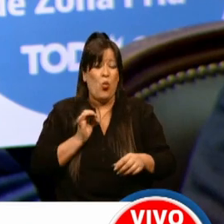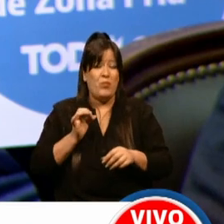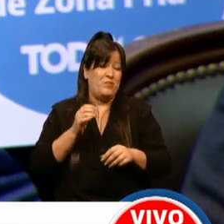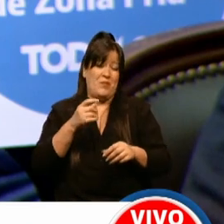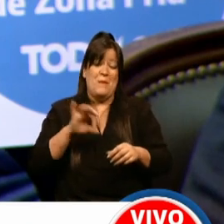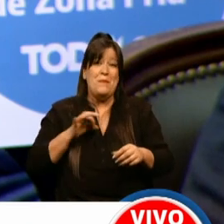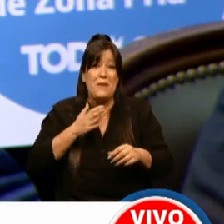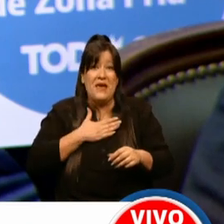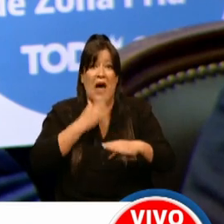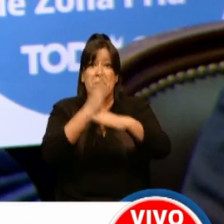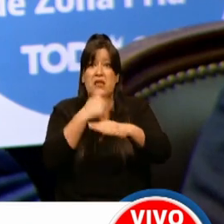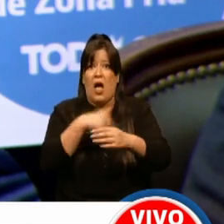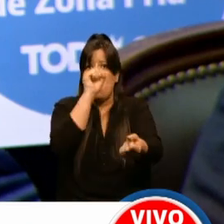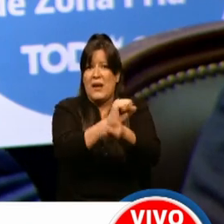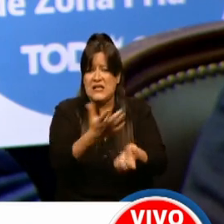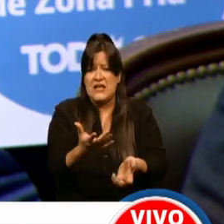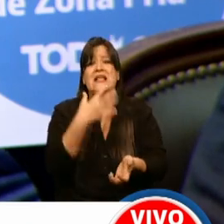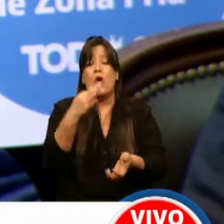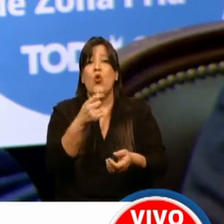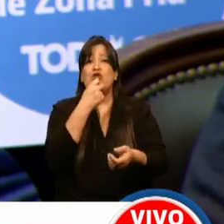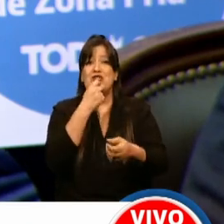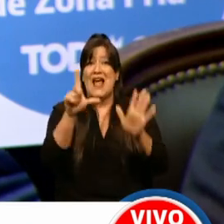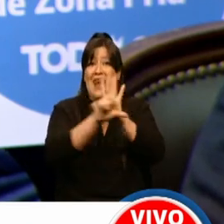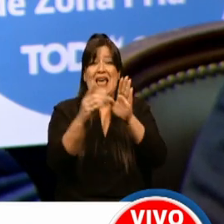hubiera sido más feliz